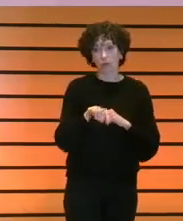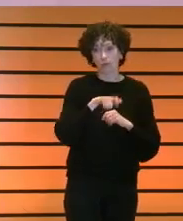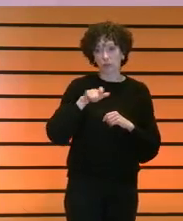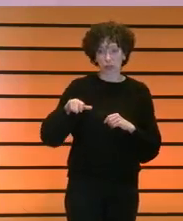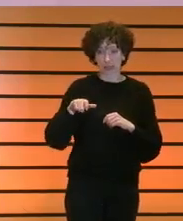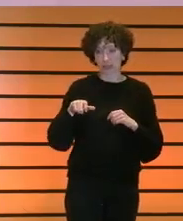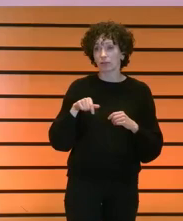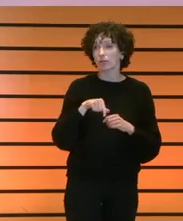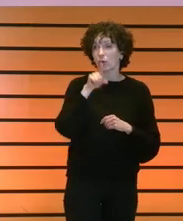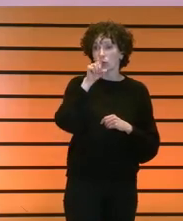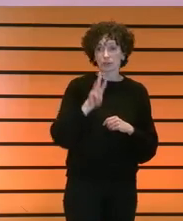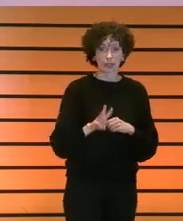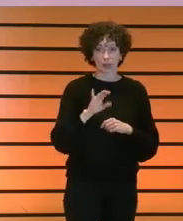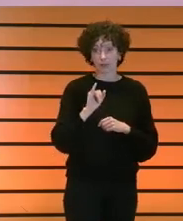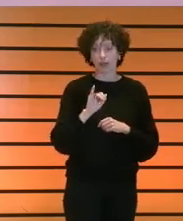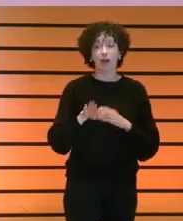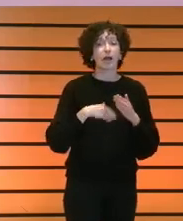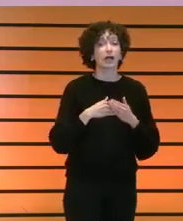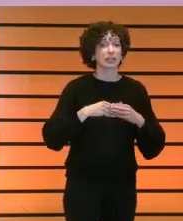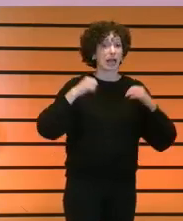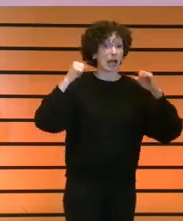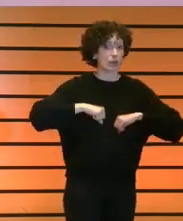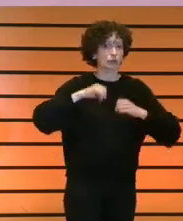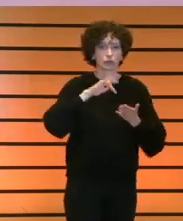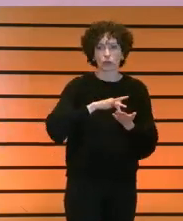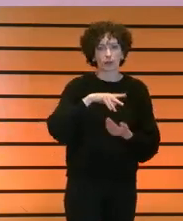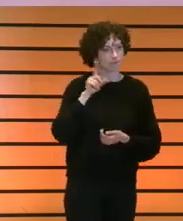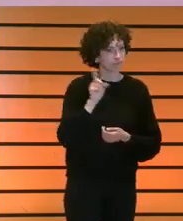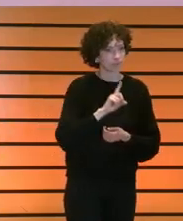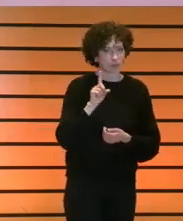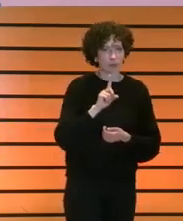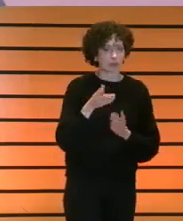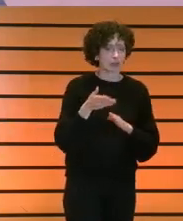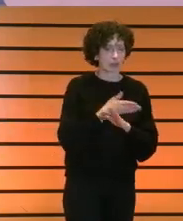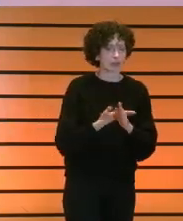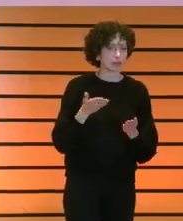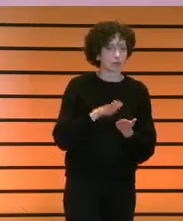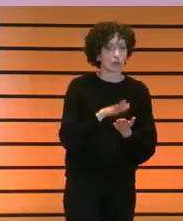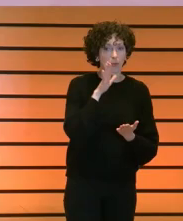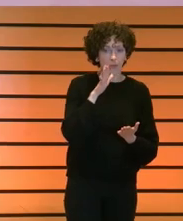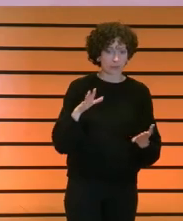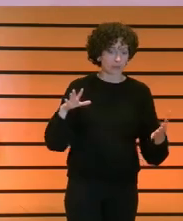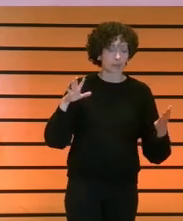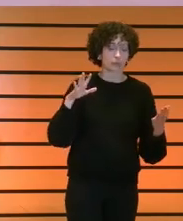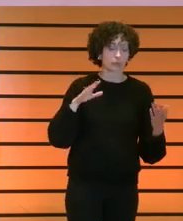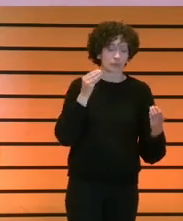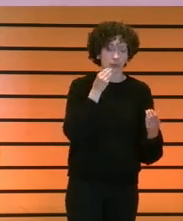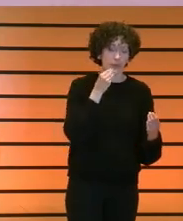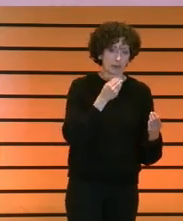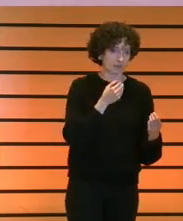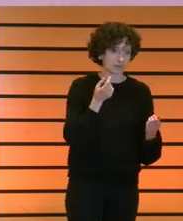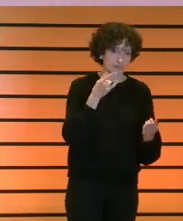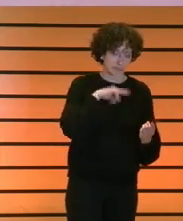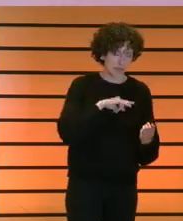la población que no llegaba a la edad adulta y sobre todo era por cuestiones asociadas con la desnutrición